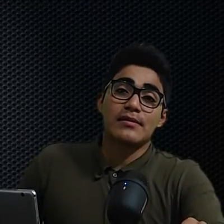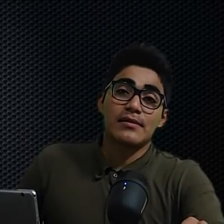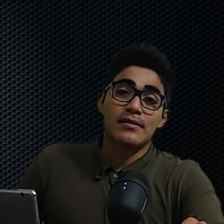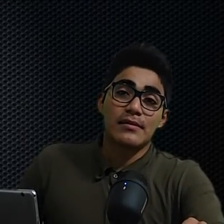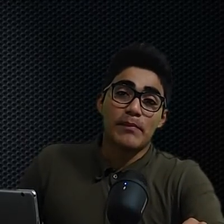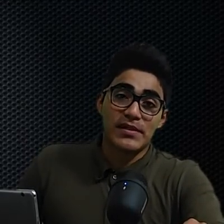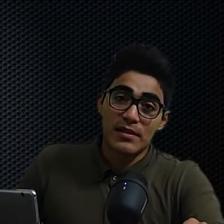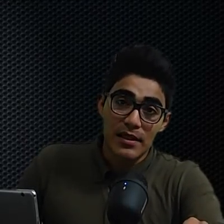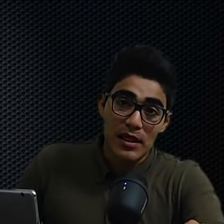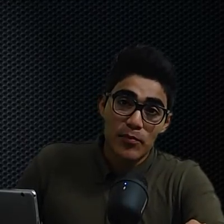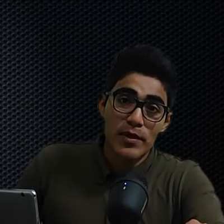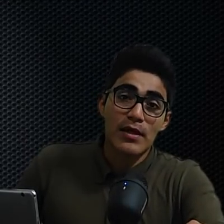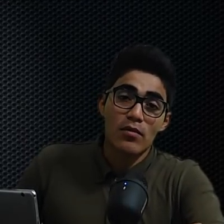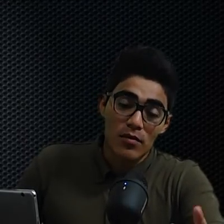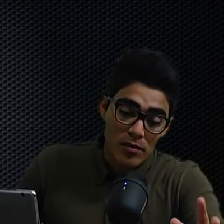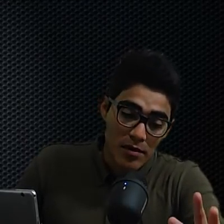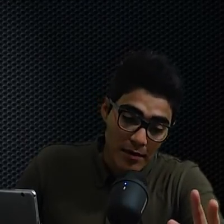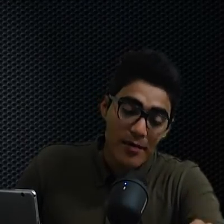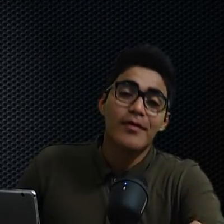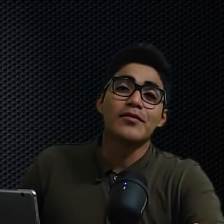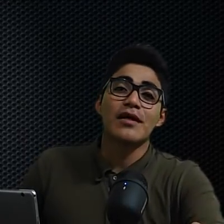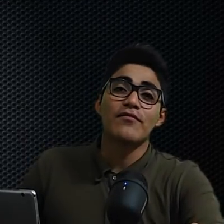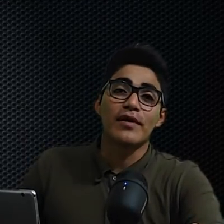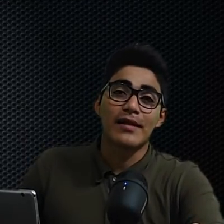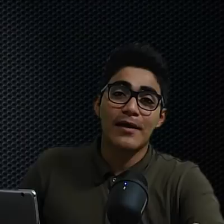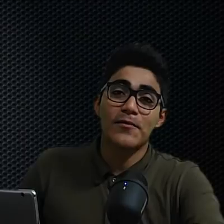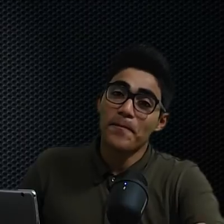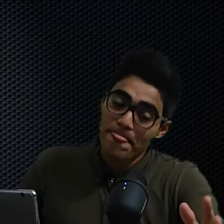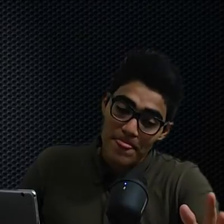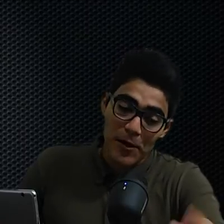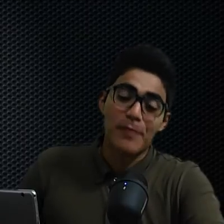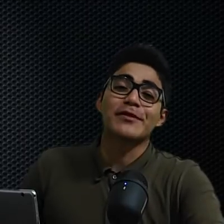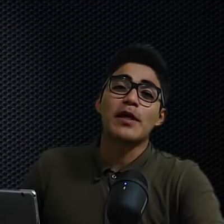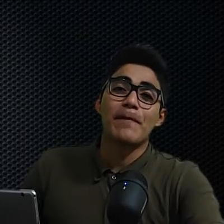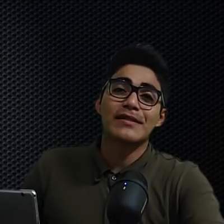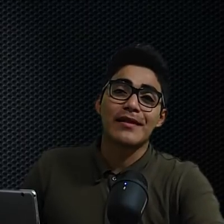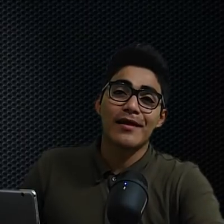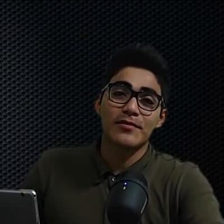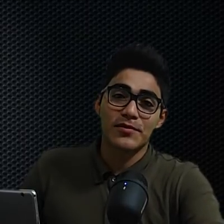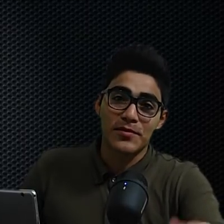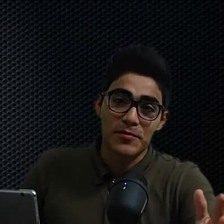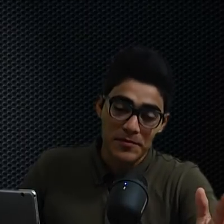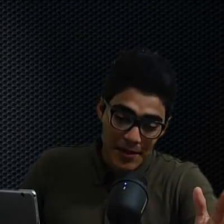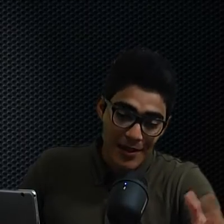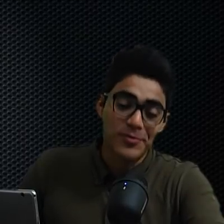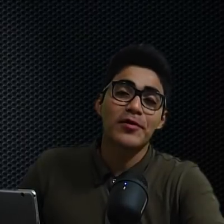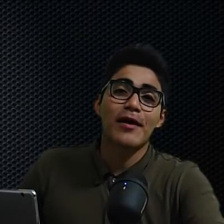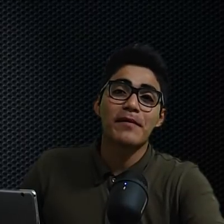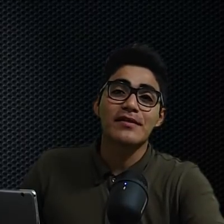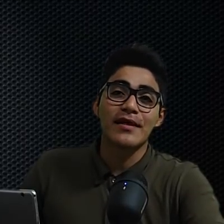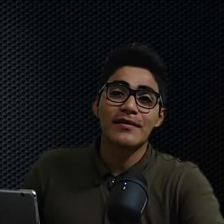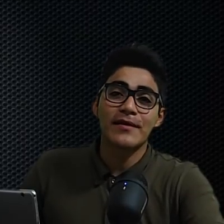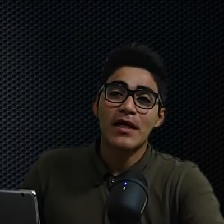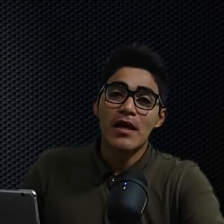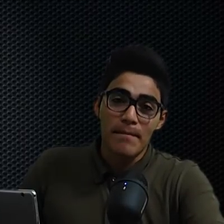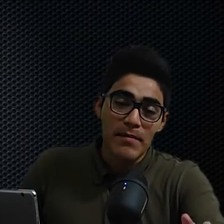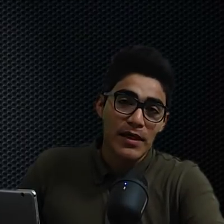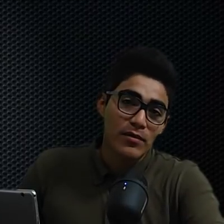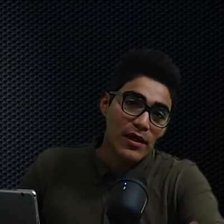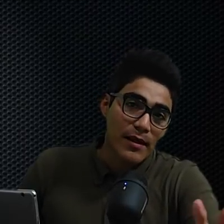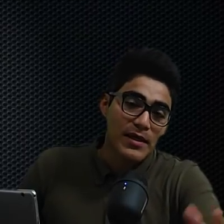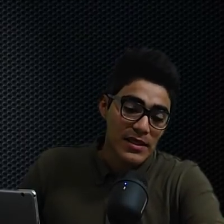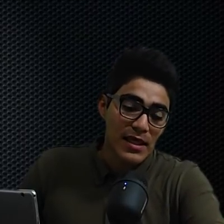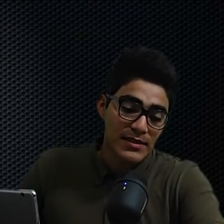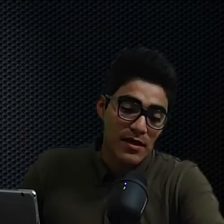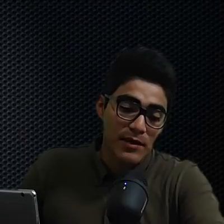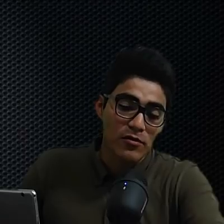pues el presidente de la República no se haya infectado. No queremos que le pase nada a nuestro gran presidente. Me